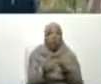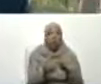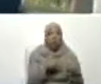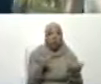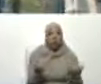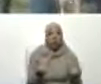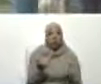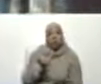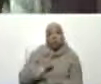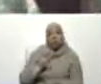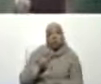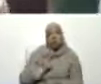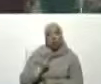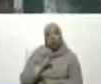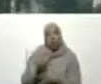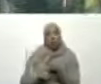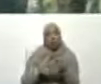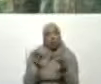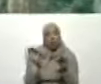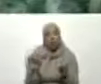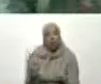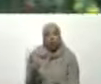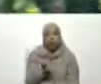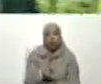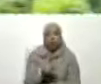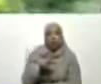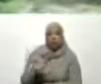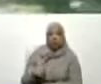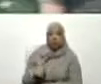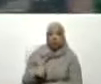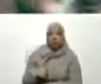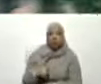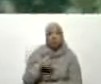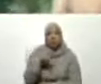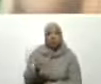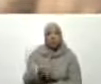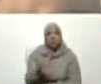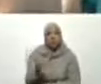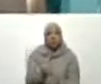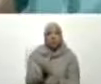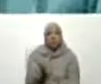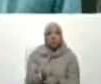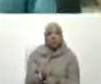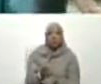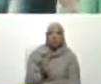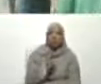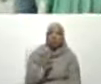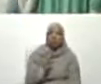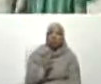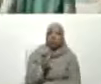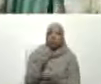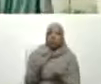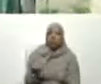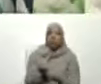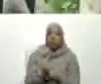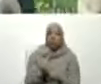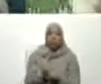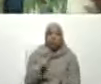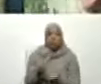en cualquier circunstancia, nosotros siempre echaremos para adelante y nosotros